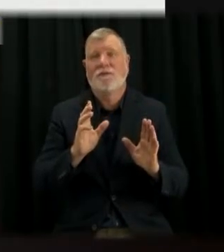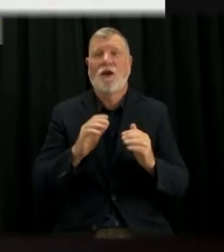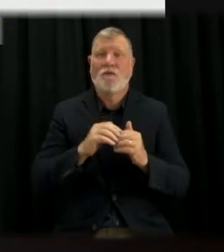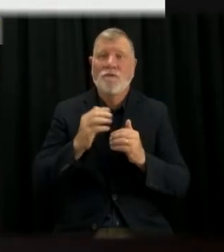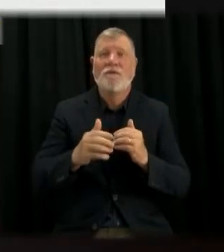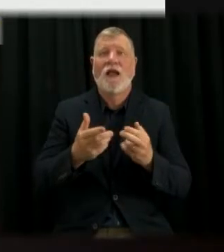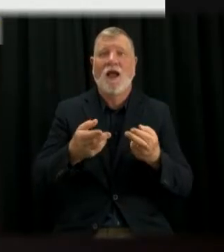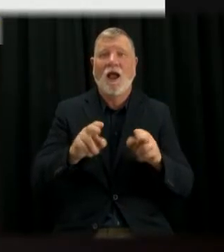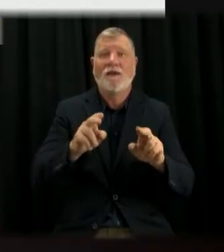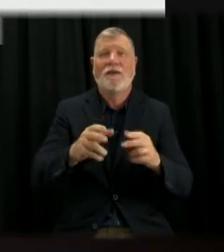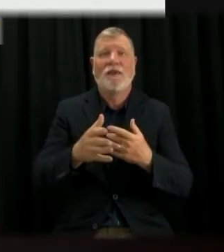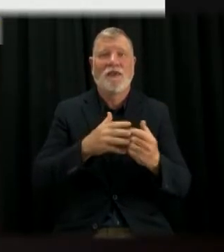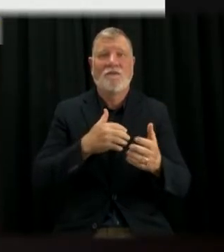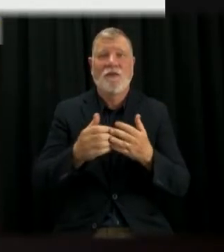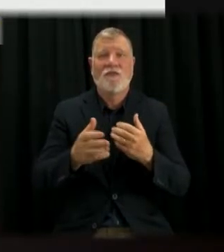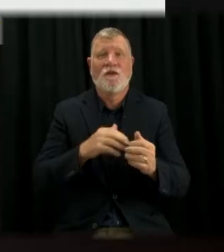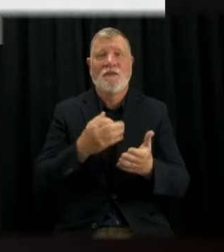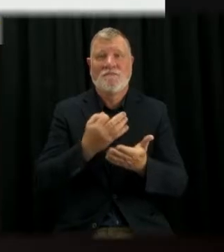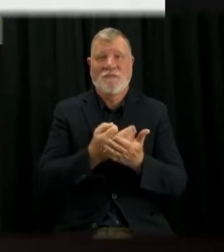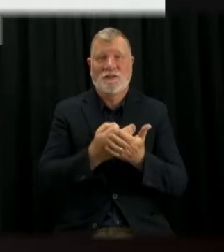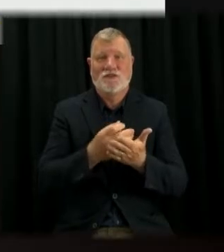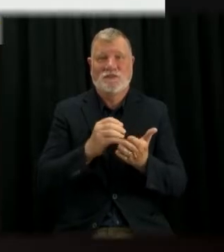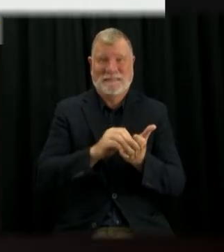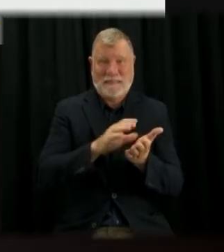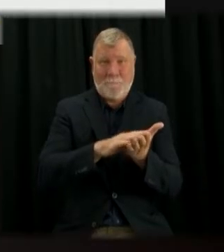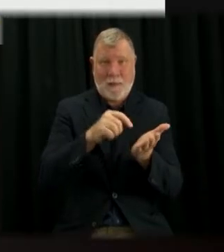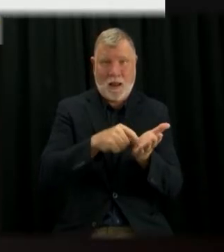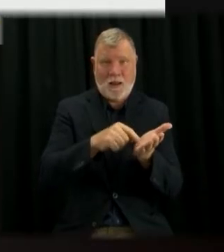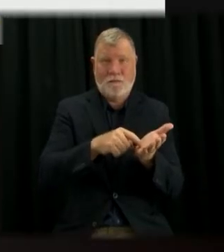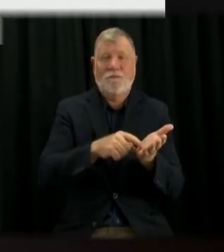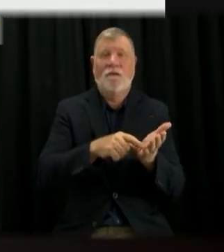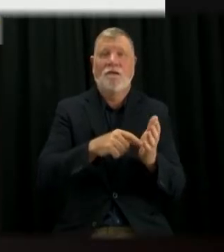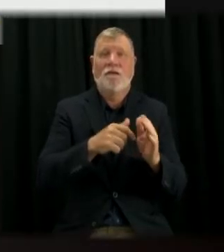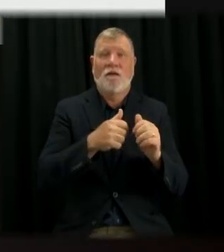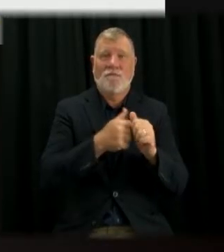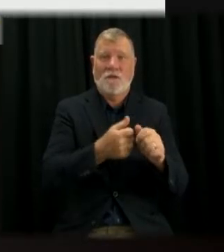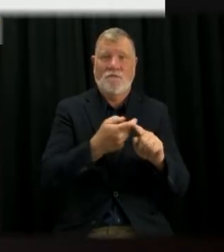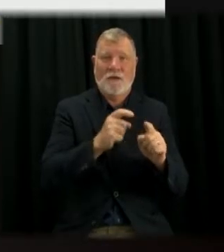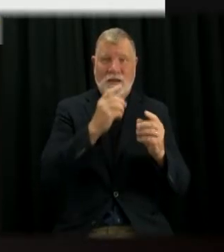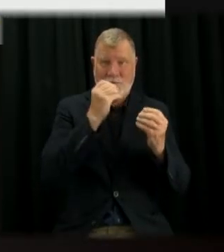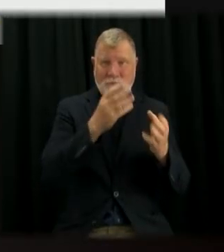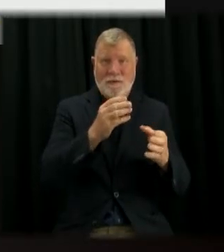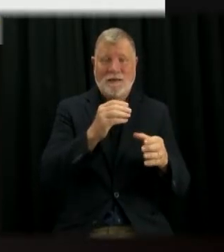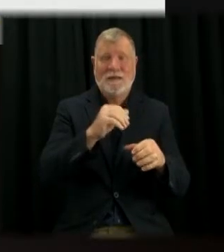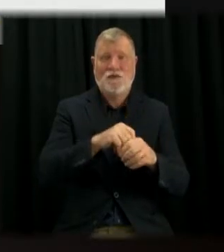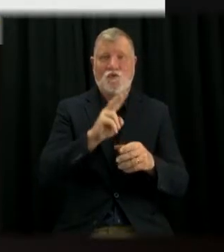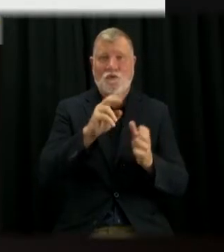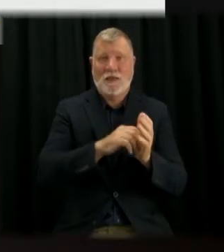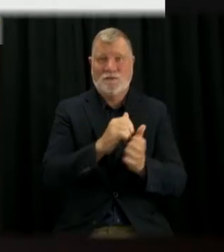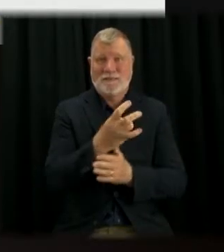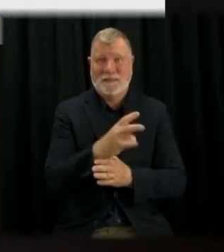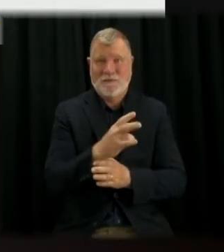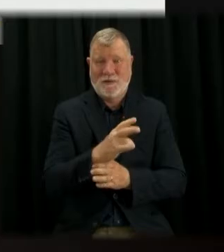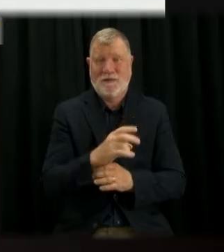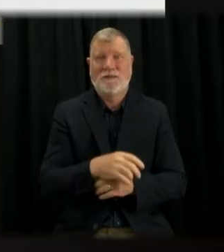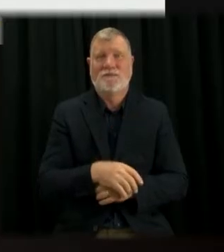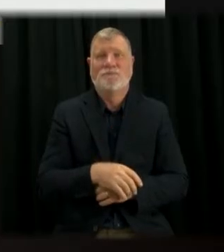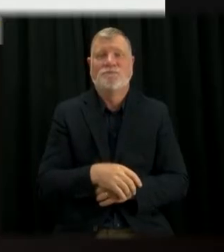Obviamente, los eventos subsecuentes, aunque los estados financieros se basan en la información financiera de